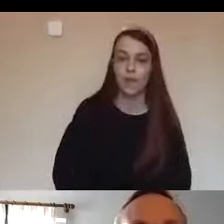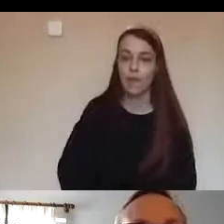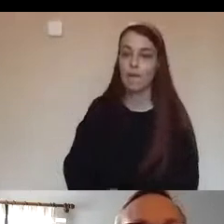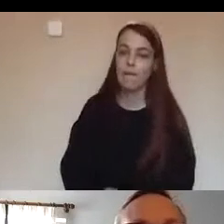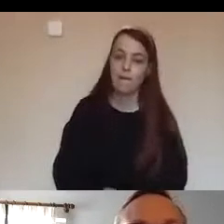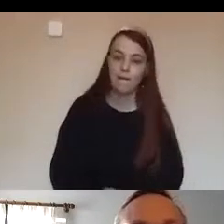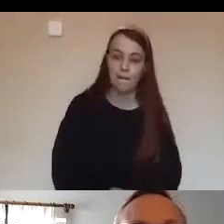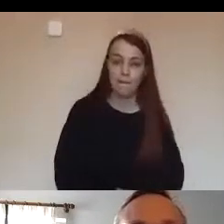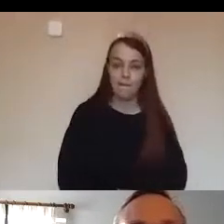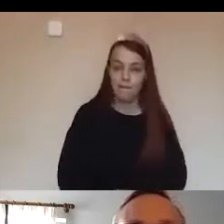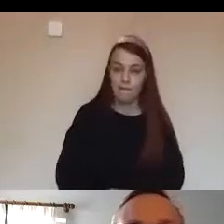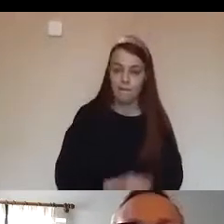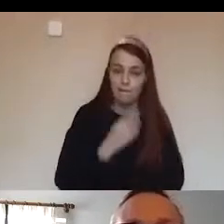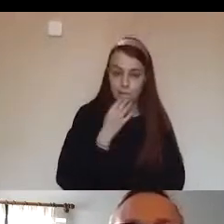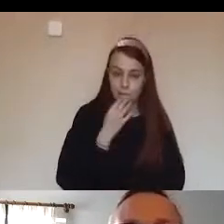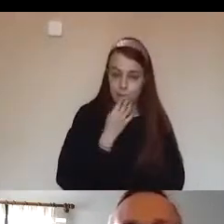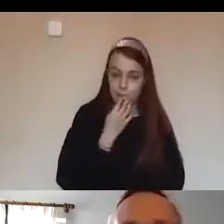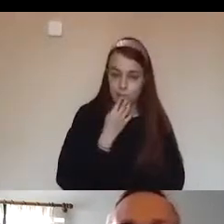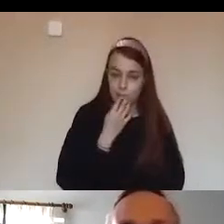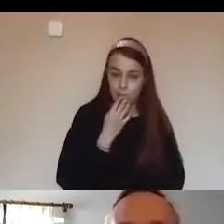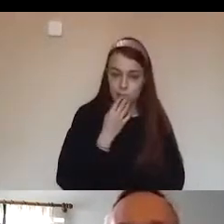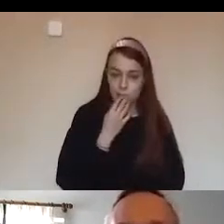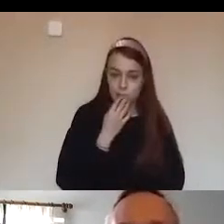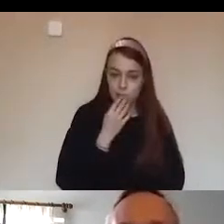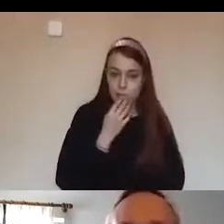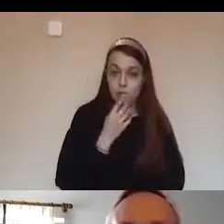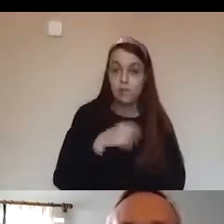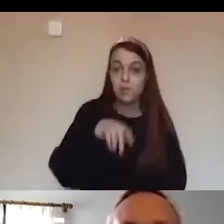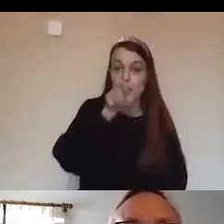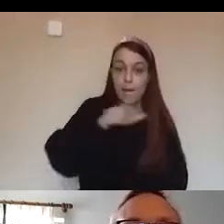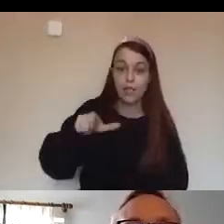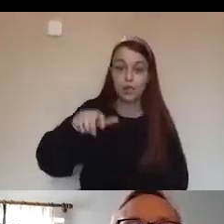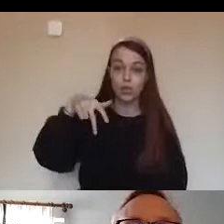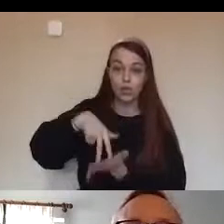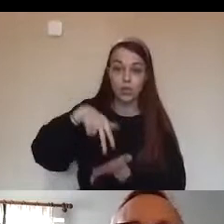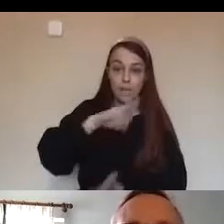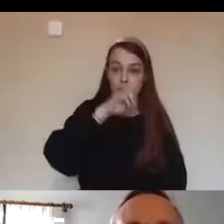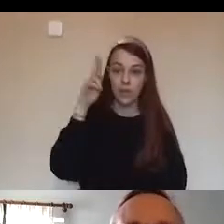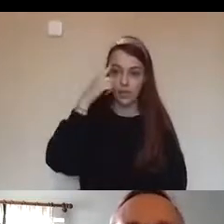Para los hablantes españoles y los que estén en Madrid, lo conocéis muy bien, hay una